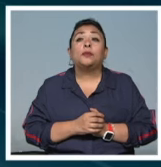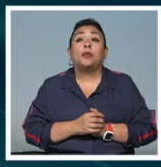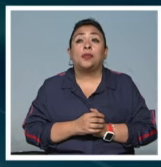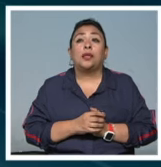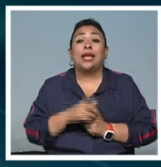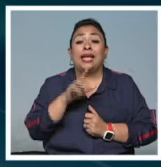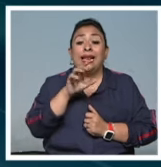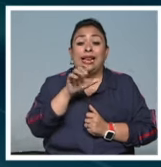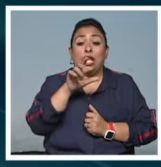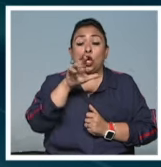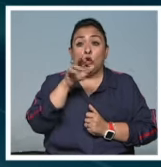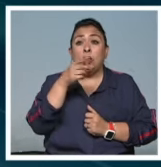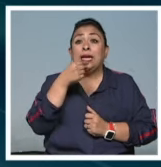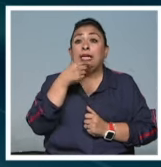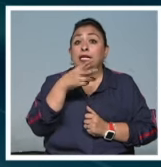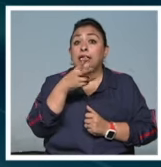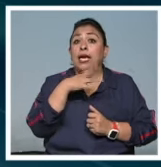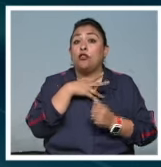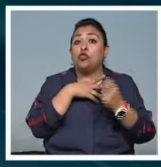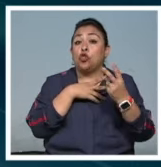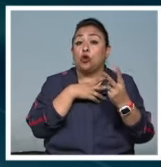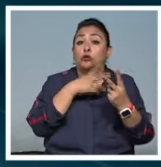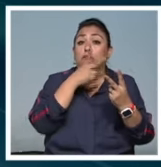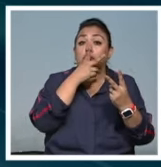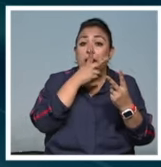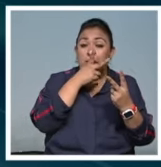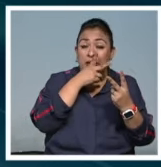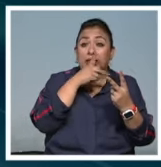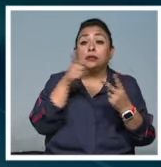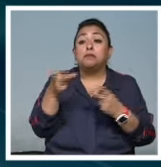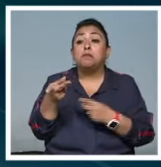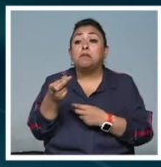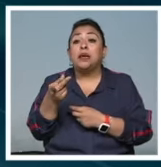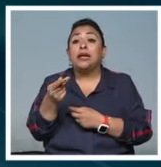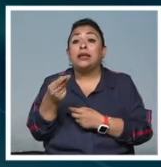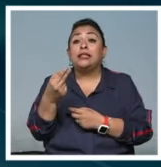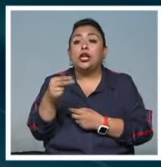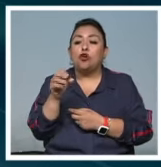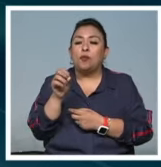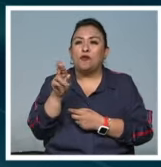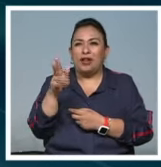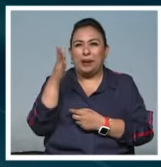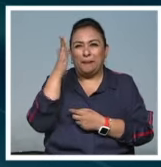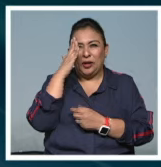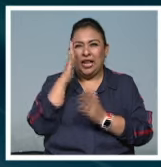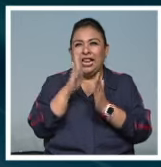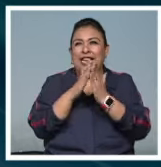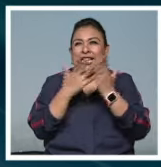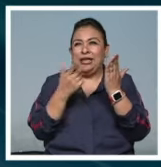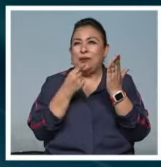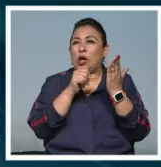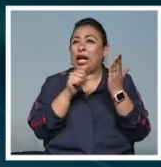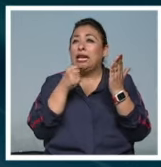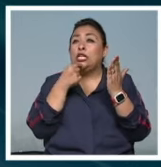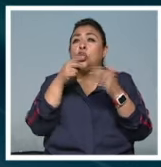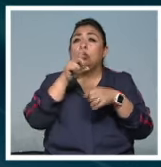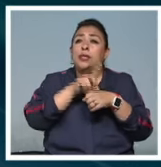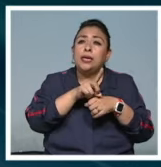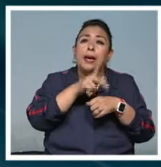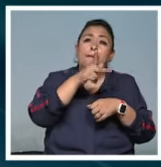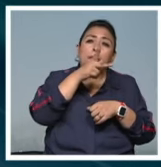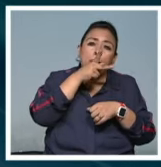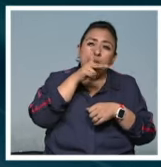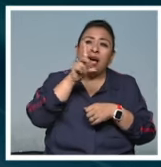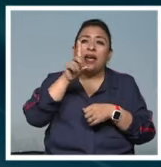Leonor es una niña que tiene dos papás y una perrita llamada Ofelia. Es la protagonista del libro infantil Un día con papá y